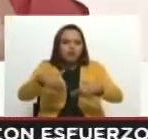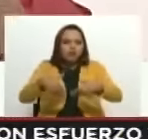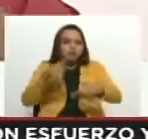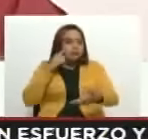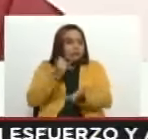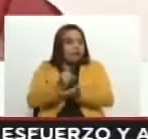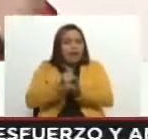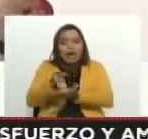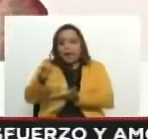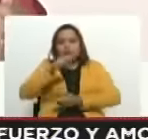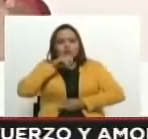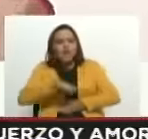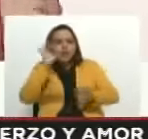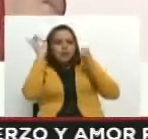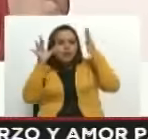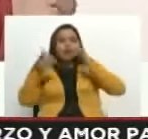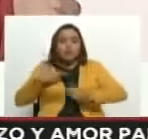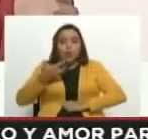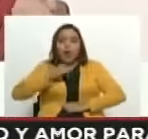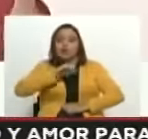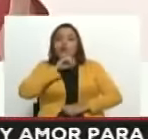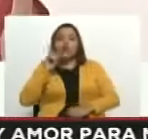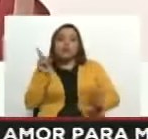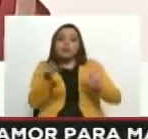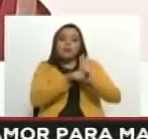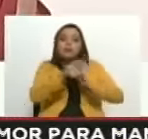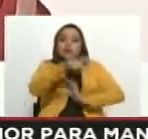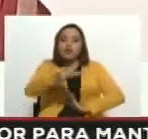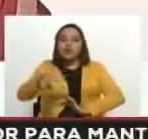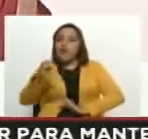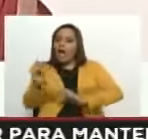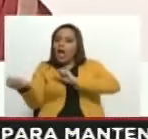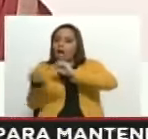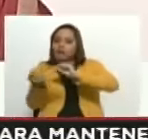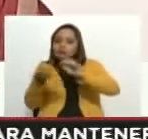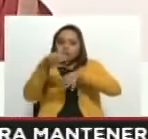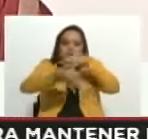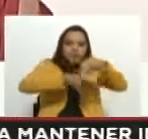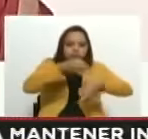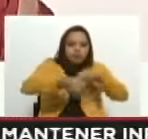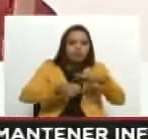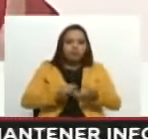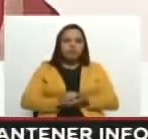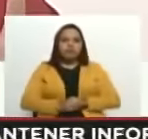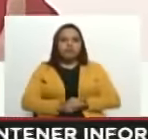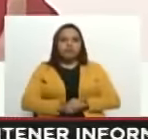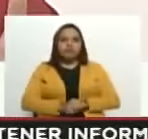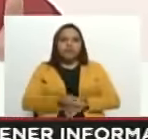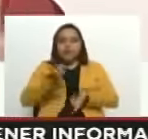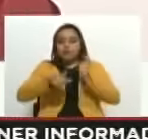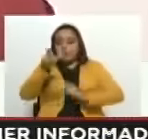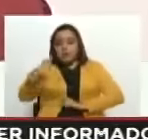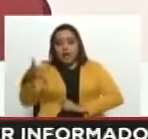fábula. Tengo los nombres de los que están hablando, si alguien está interesado. Pero no es solo